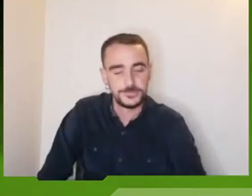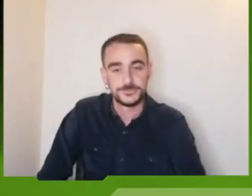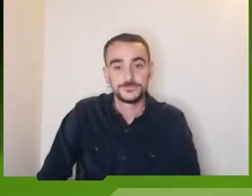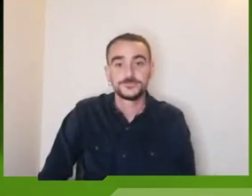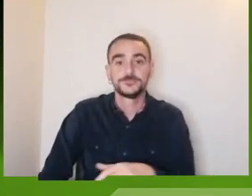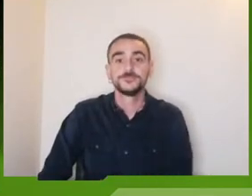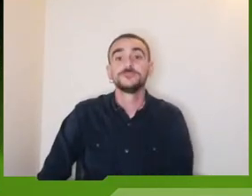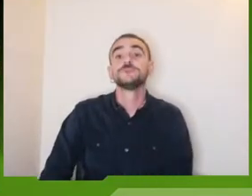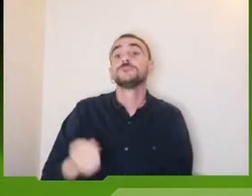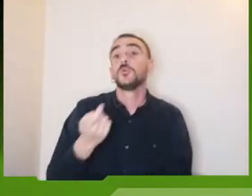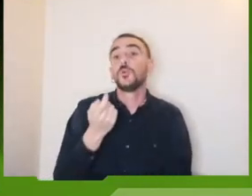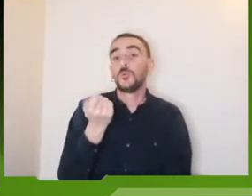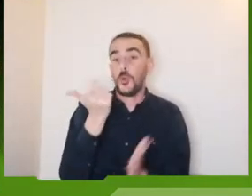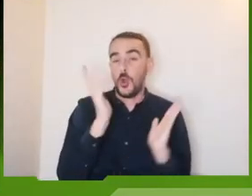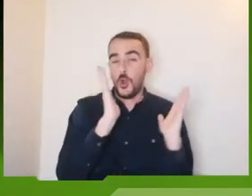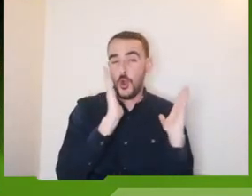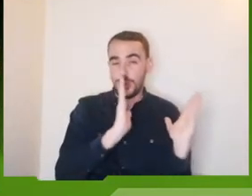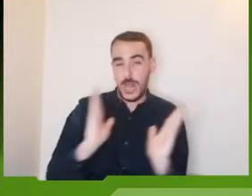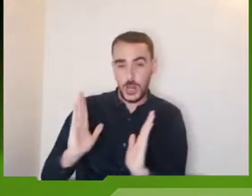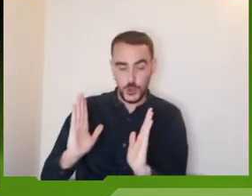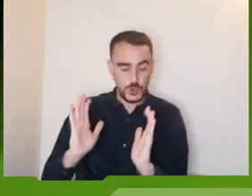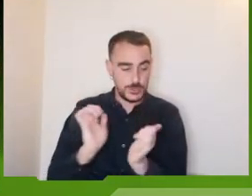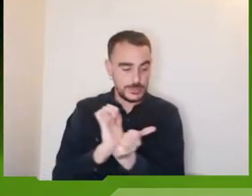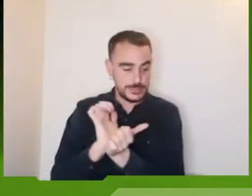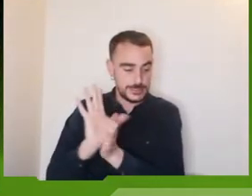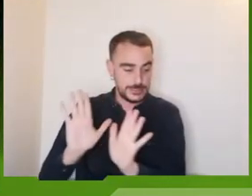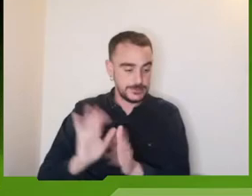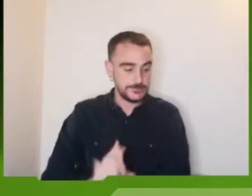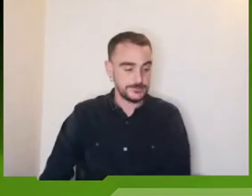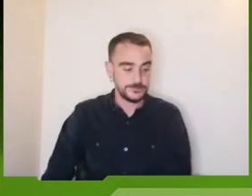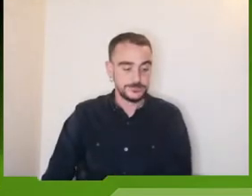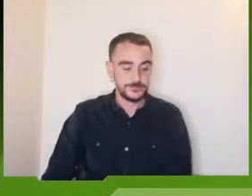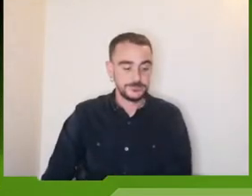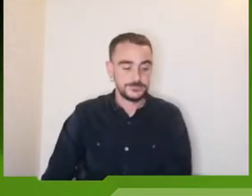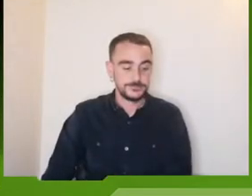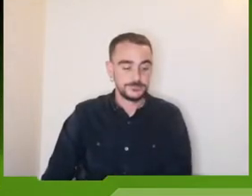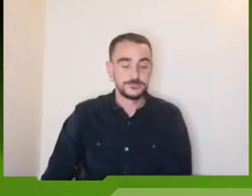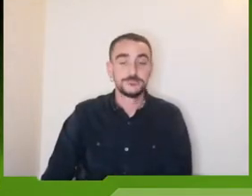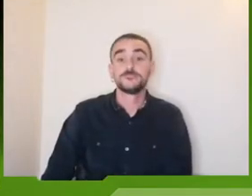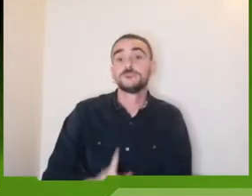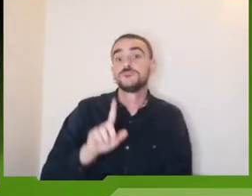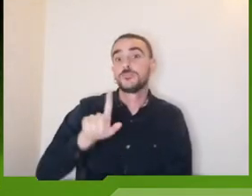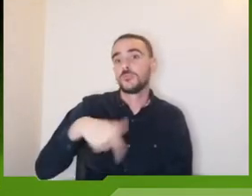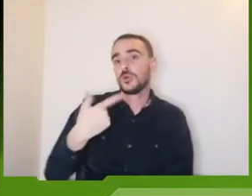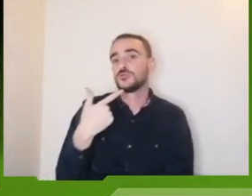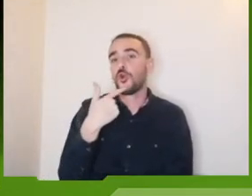Ordeno cuatro cosas. Y procedemos a la apertura.